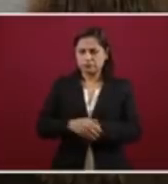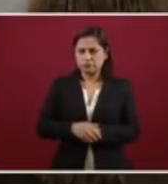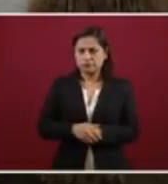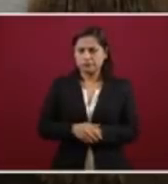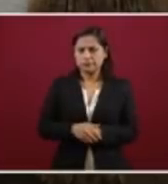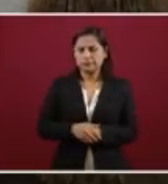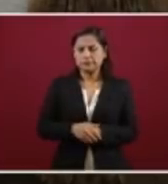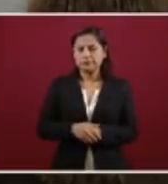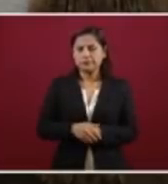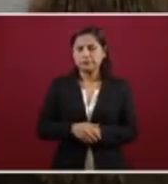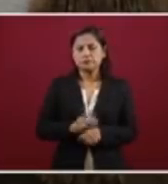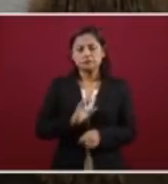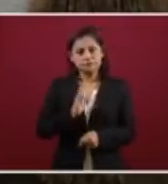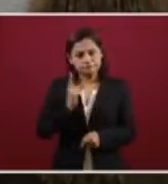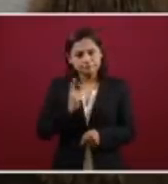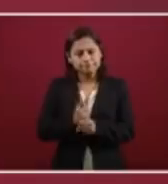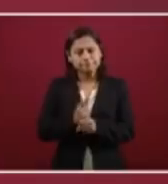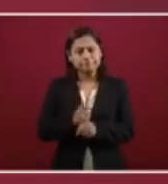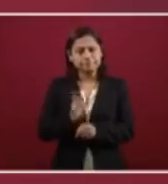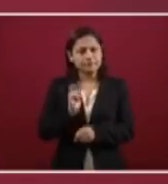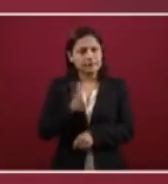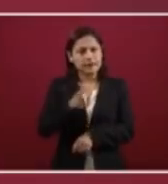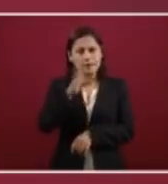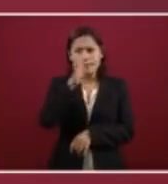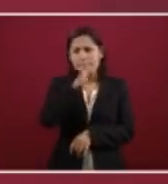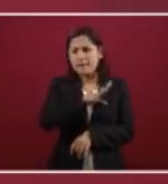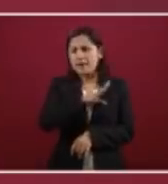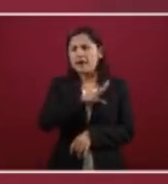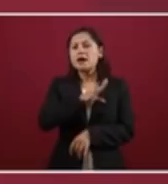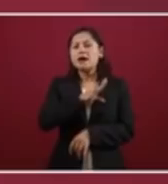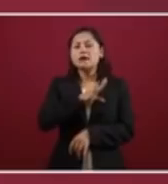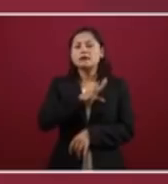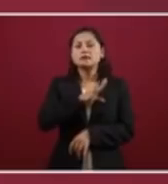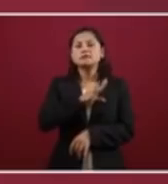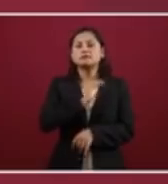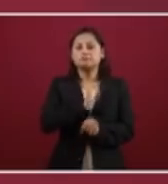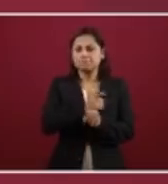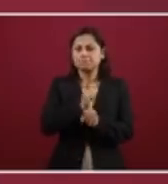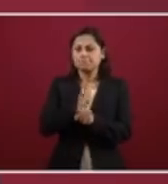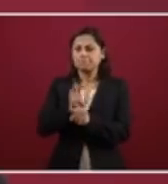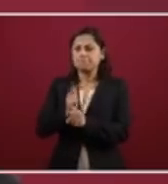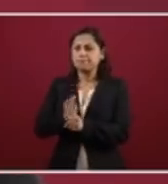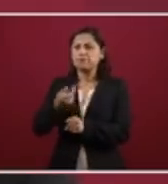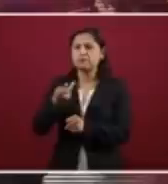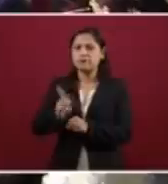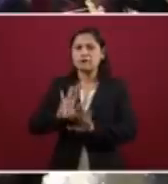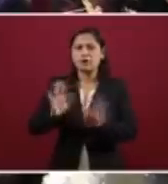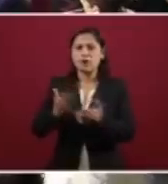encontrado irregularidades, pero en su gran mayoría son las que hoy en día ya son públicas.